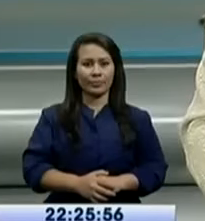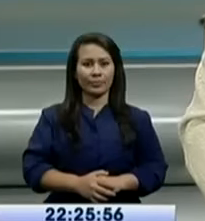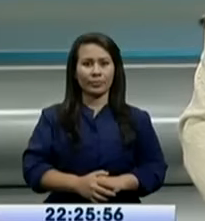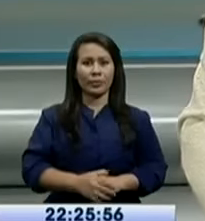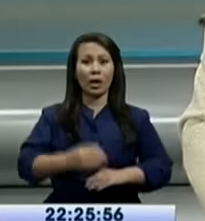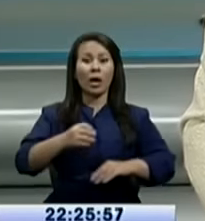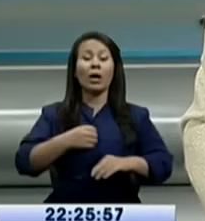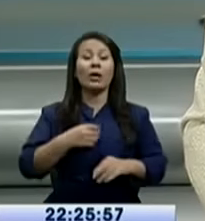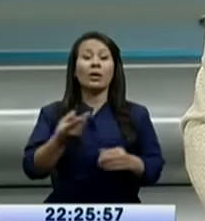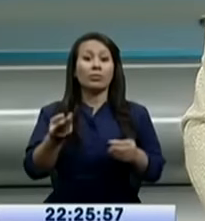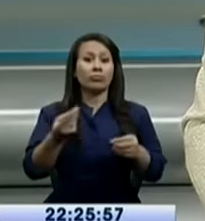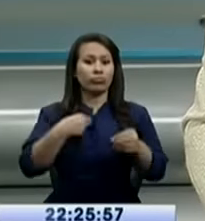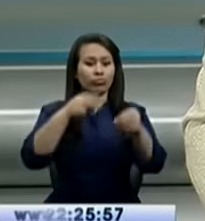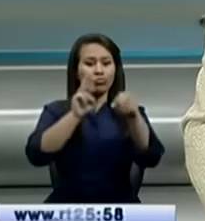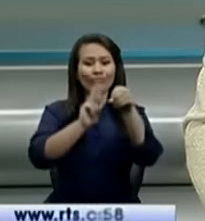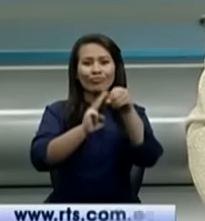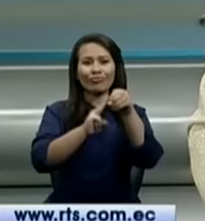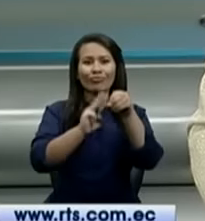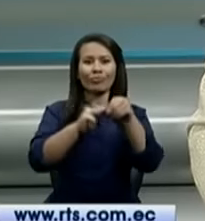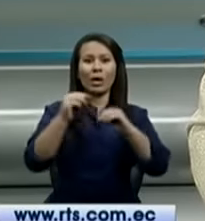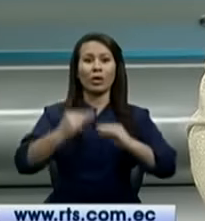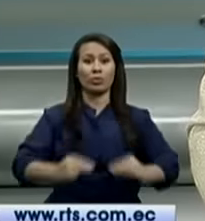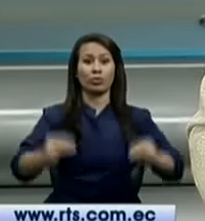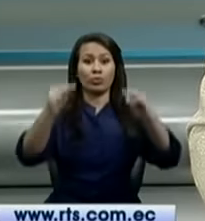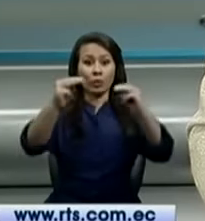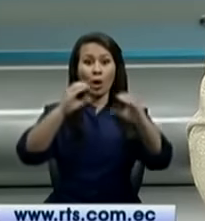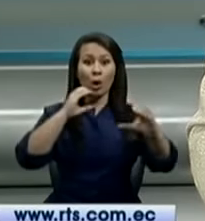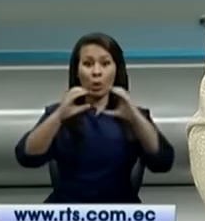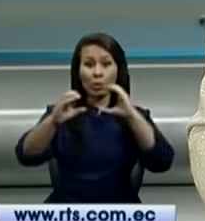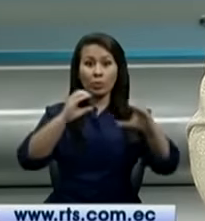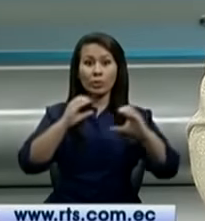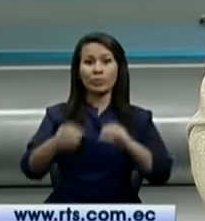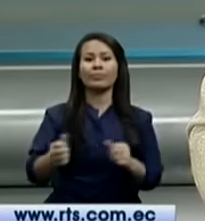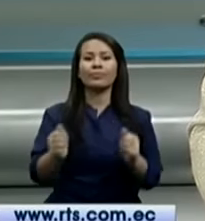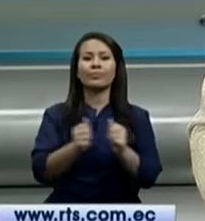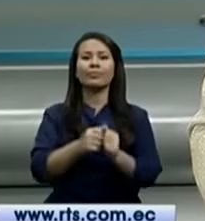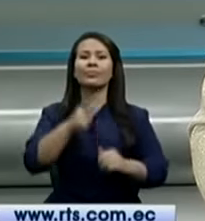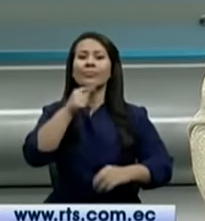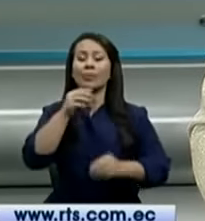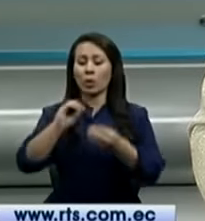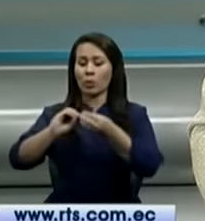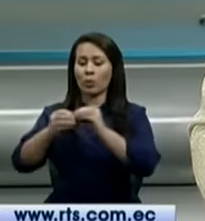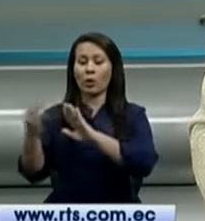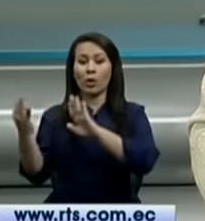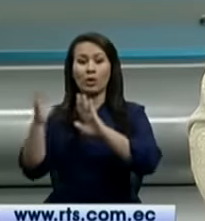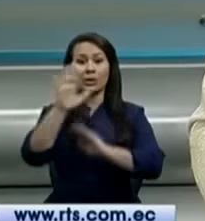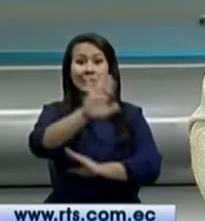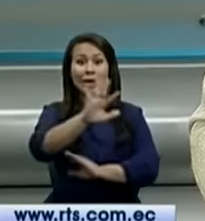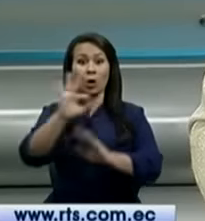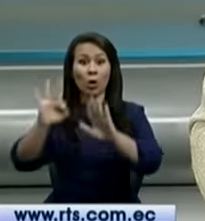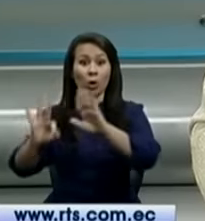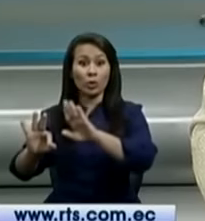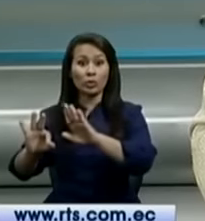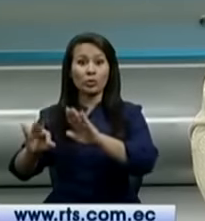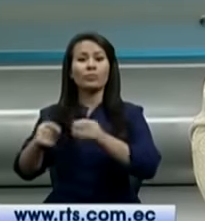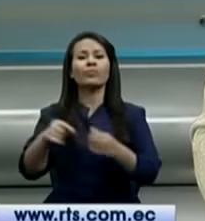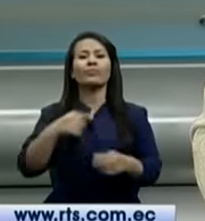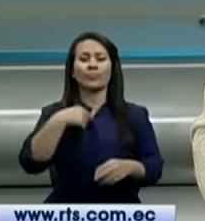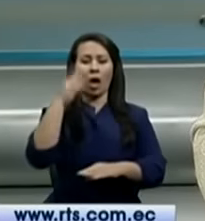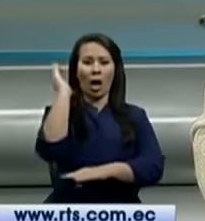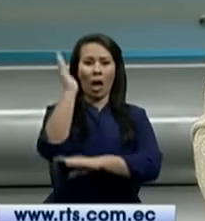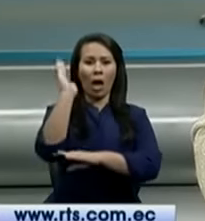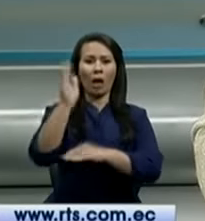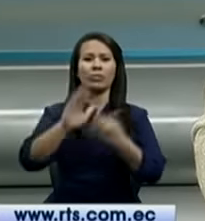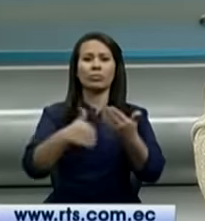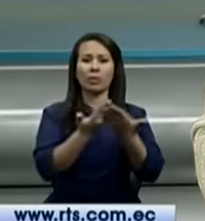La Superintendencia de la Información y Comunicación, Supercom, a través de su Intendencia Zonal 58, llevó a cabo la rendición de